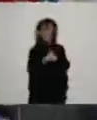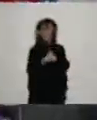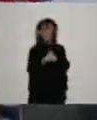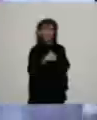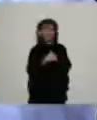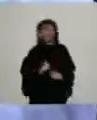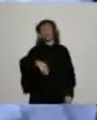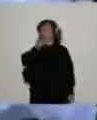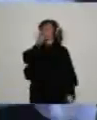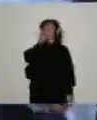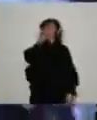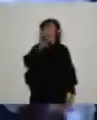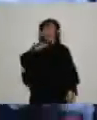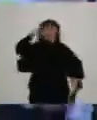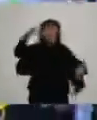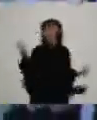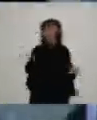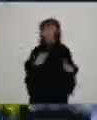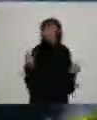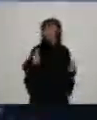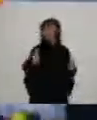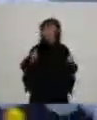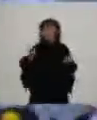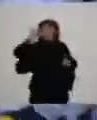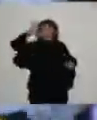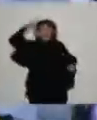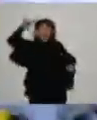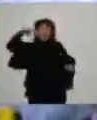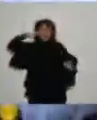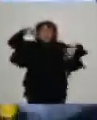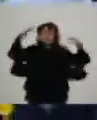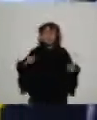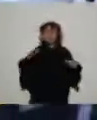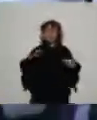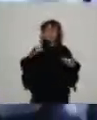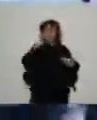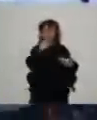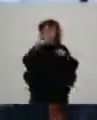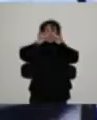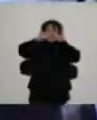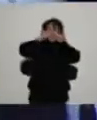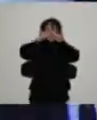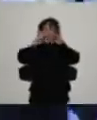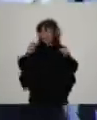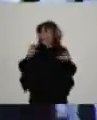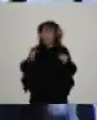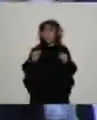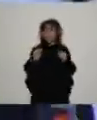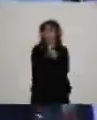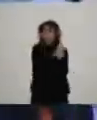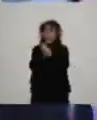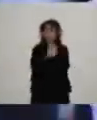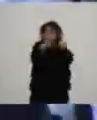Te juro que no me lo creo, es como un sueño, me froto los ojos, la murga ha vuelto y eso me